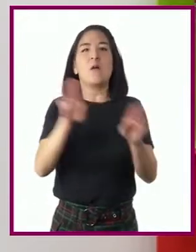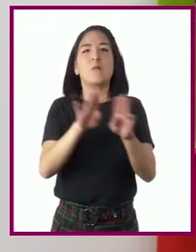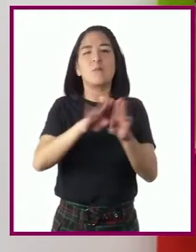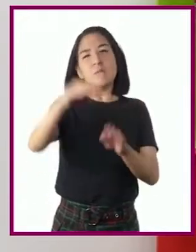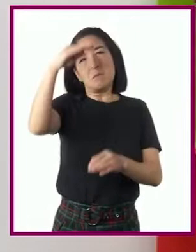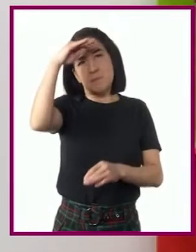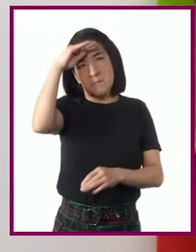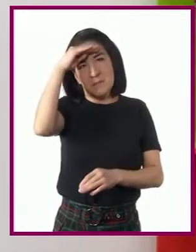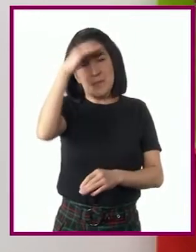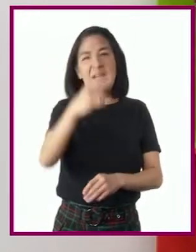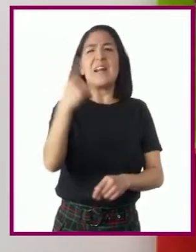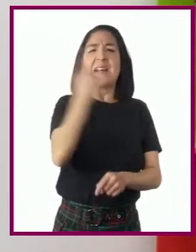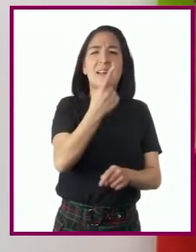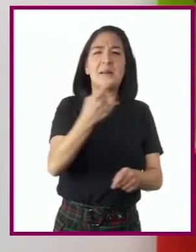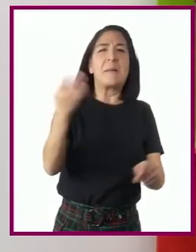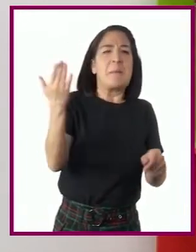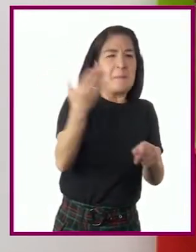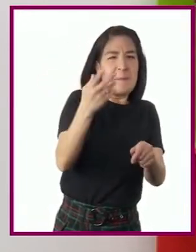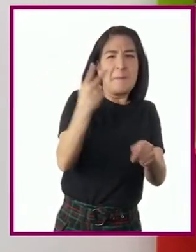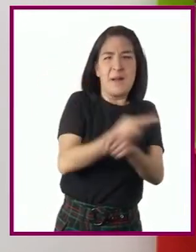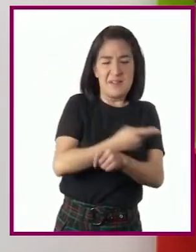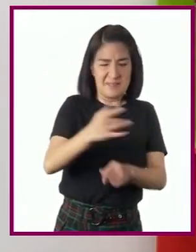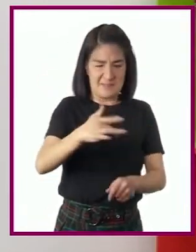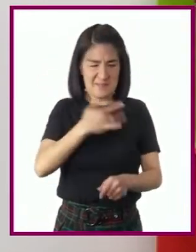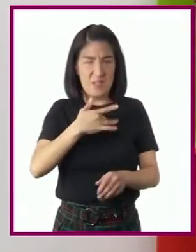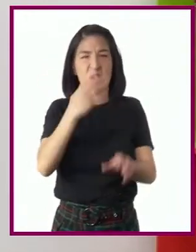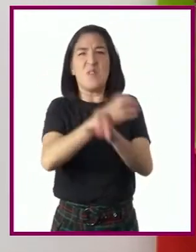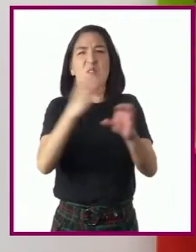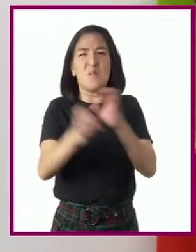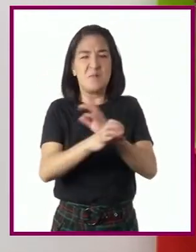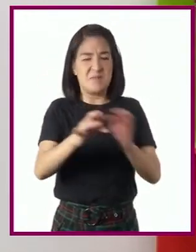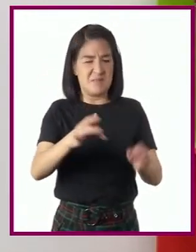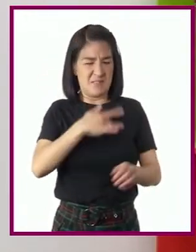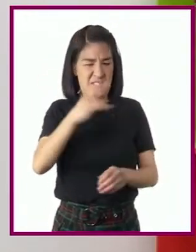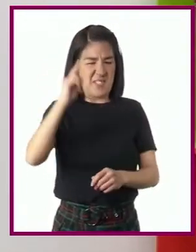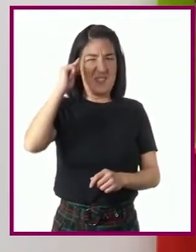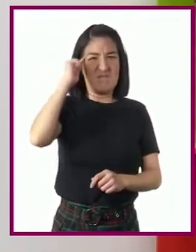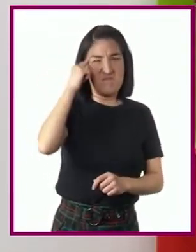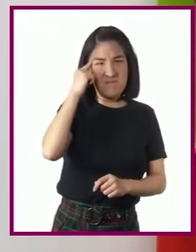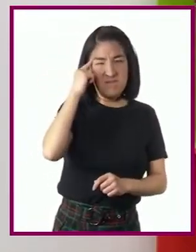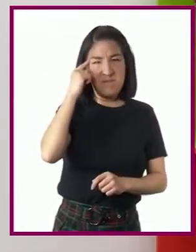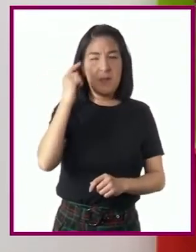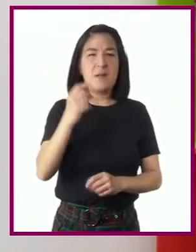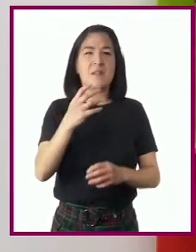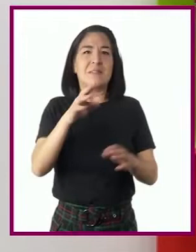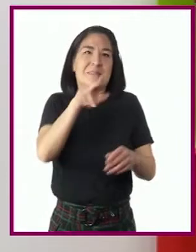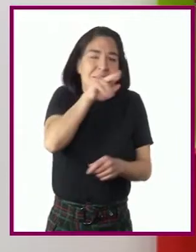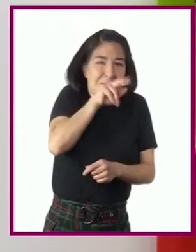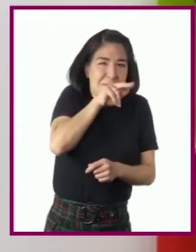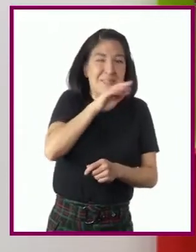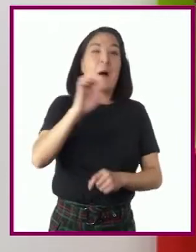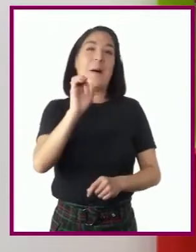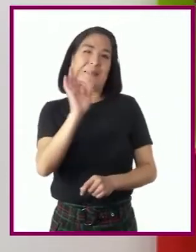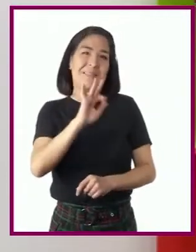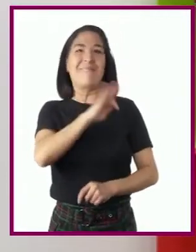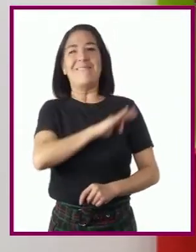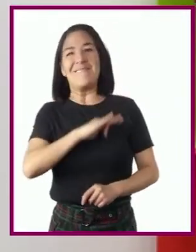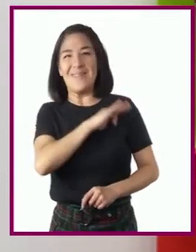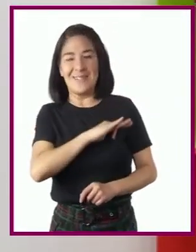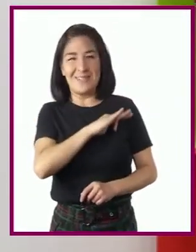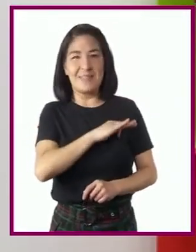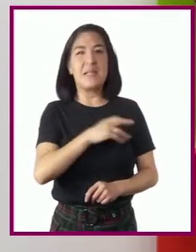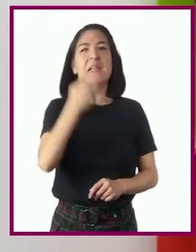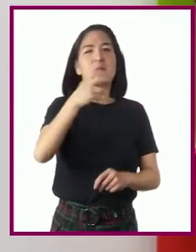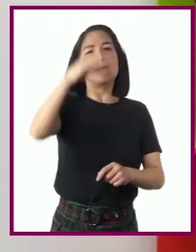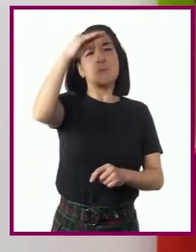reflexionar sobre las cosas que nos hacen sentir enojo, ansiedad, tristeza o felicidad. Pensar y buscar